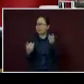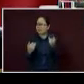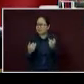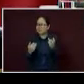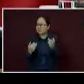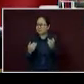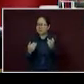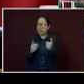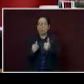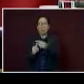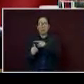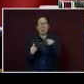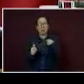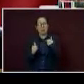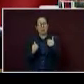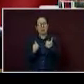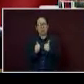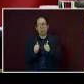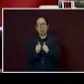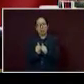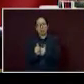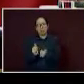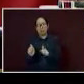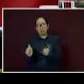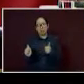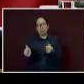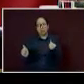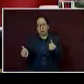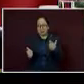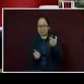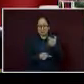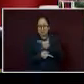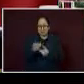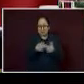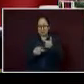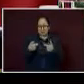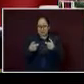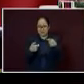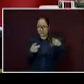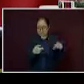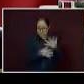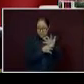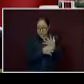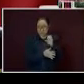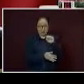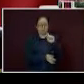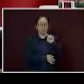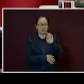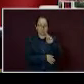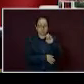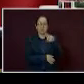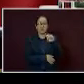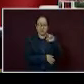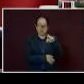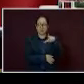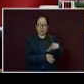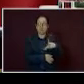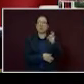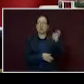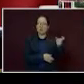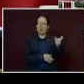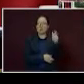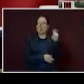déficit que llama usted estructural es el salario magisterial.